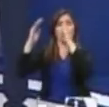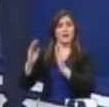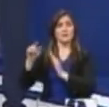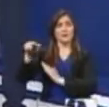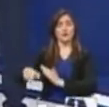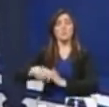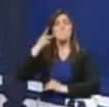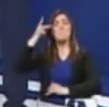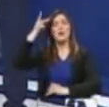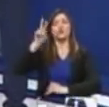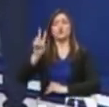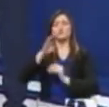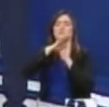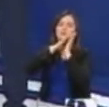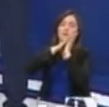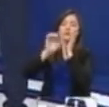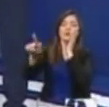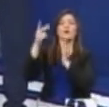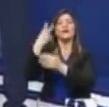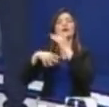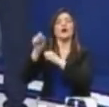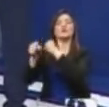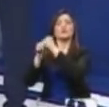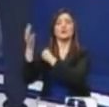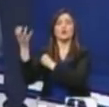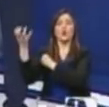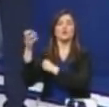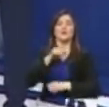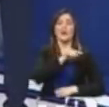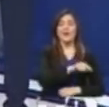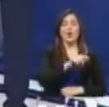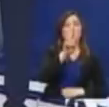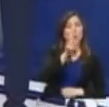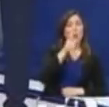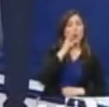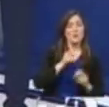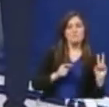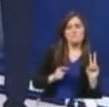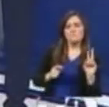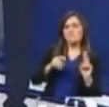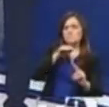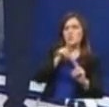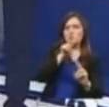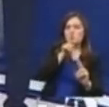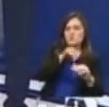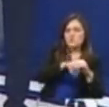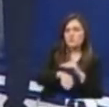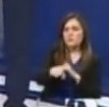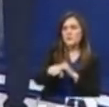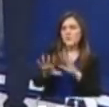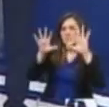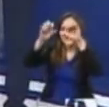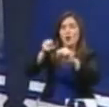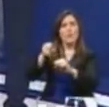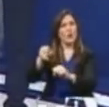sea violada por 3 sujetos en Guayaquil. Los antisociales ingresaron a la casa del adolescente y cuando sus progenitores intentaban impedir